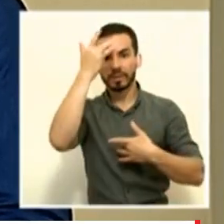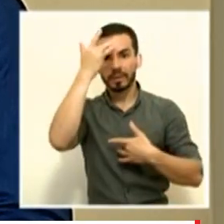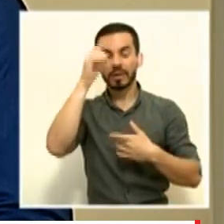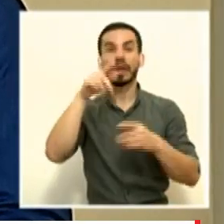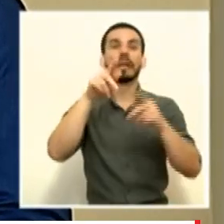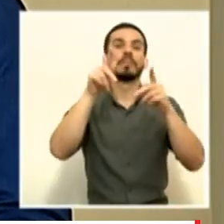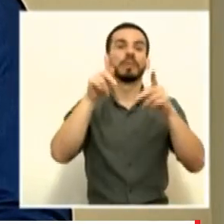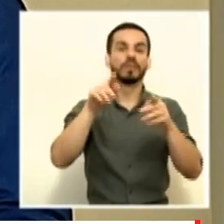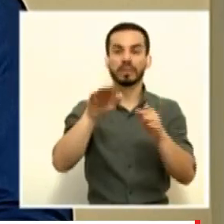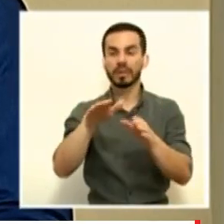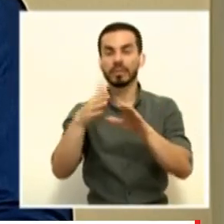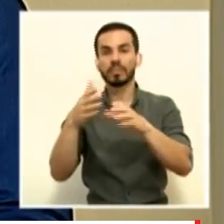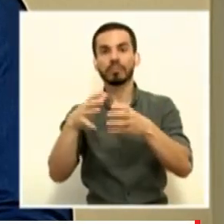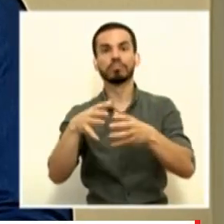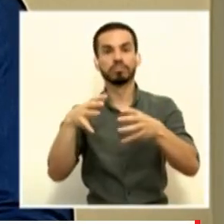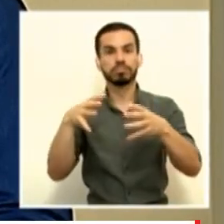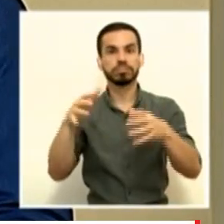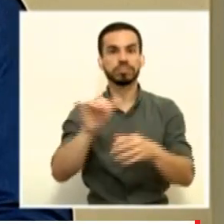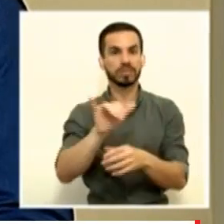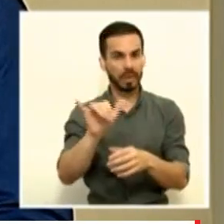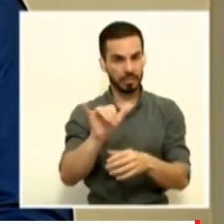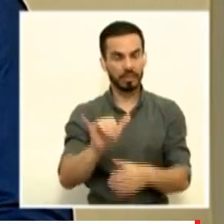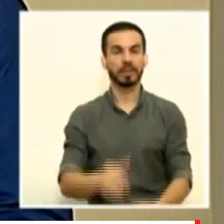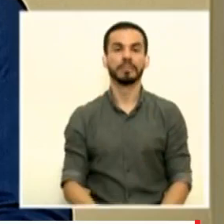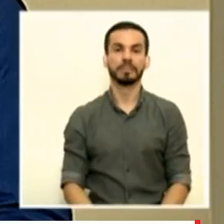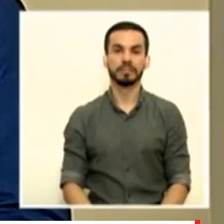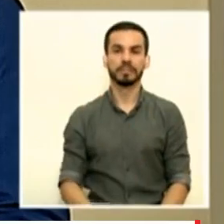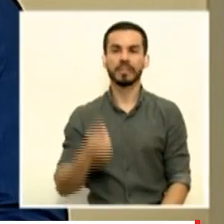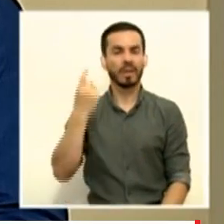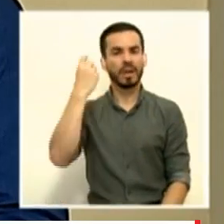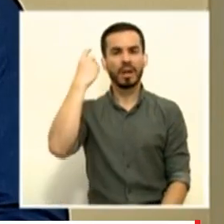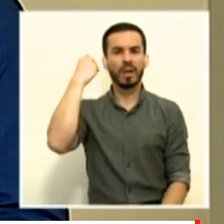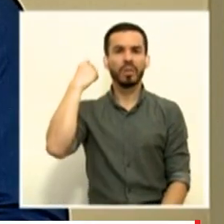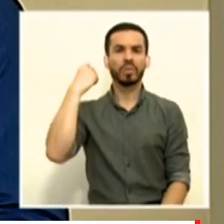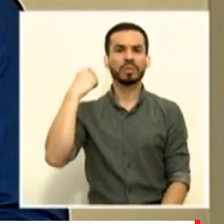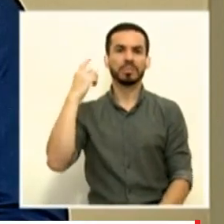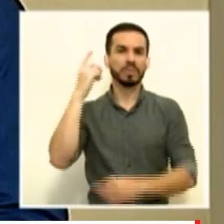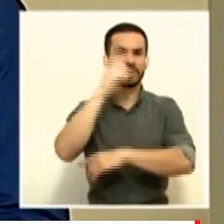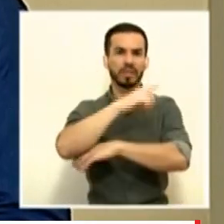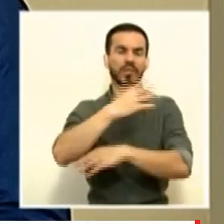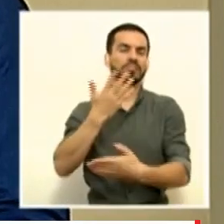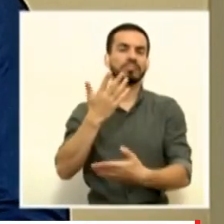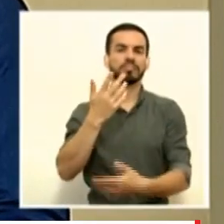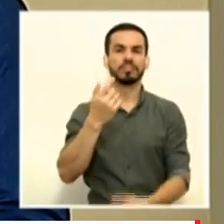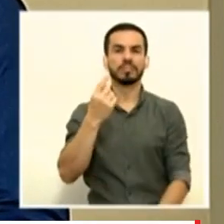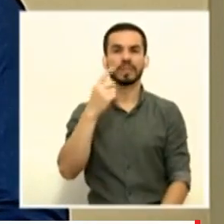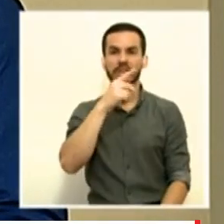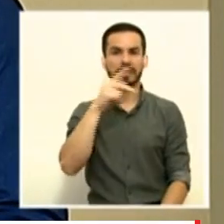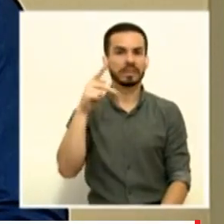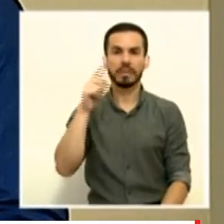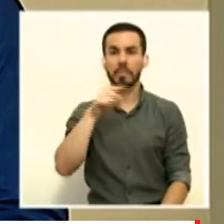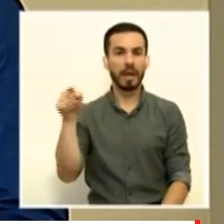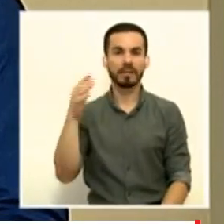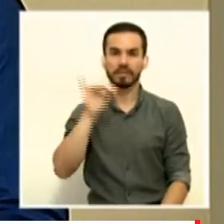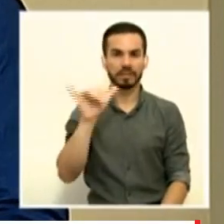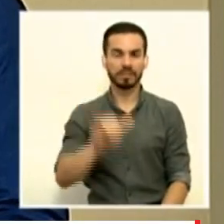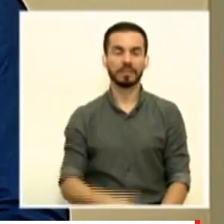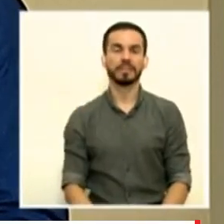han fallecido ha venido en aumento en los últimos días, últimas semanas